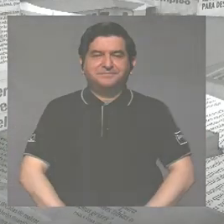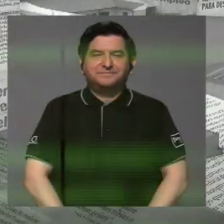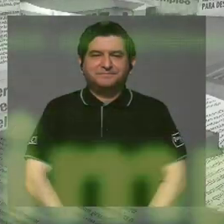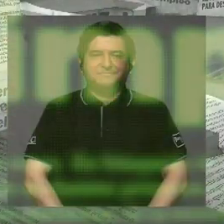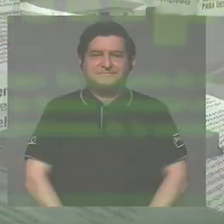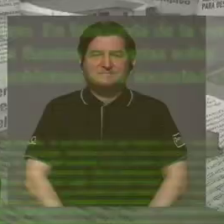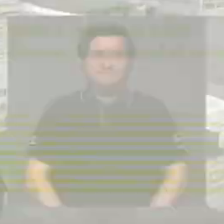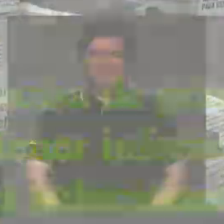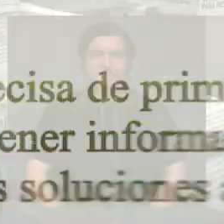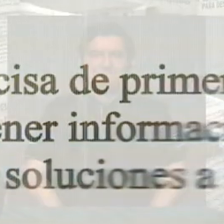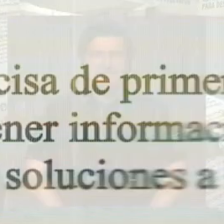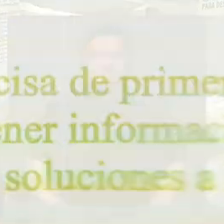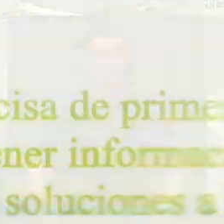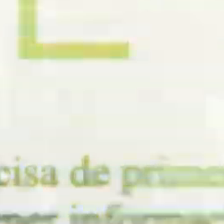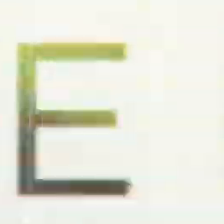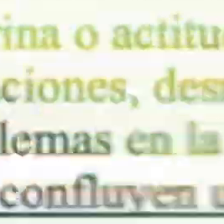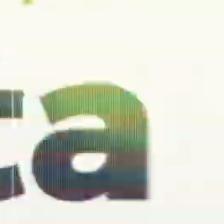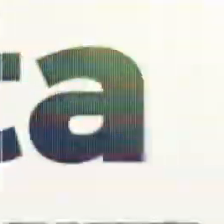ustedes.